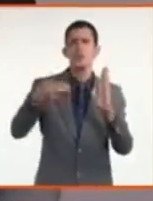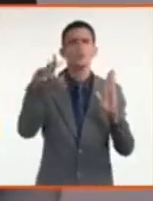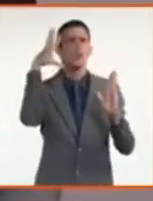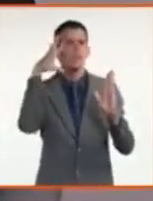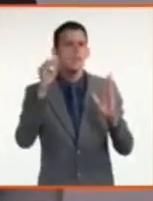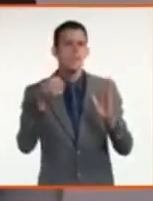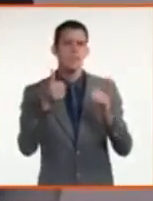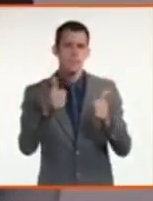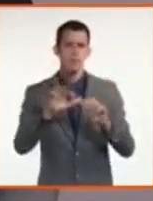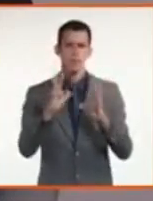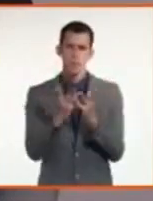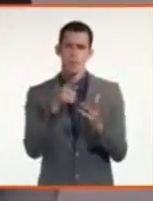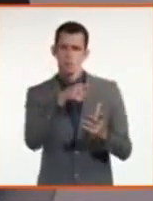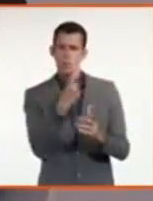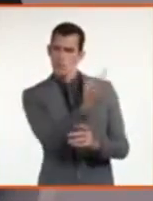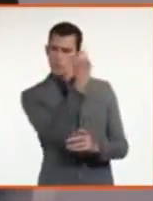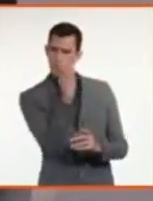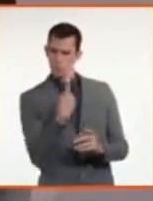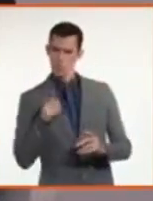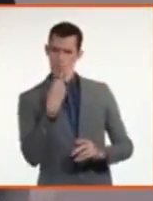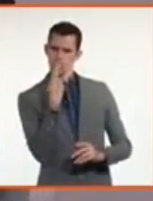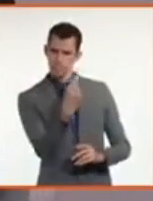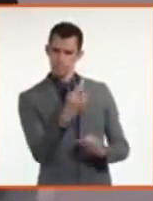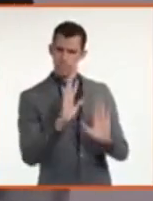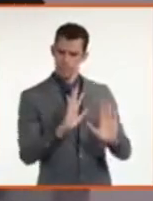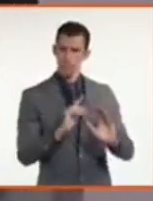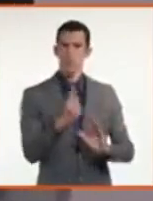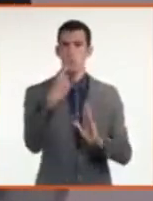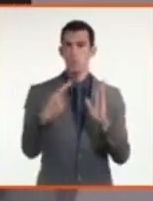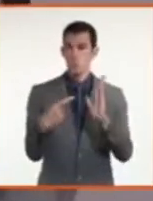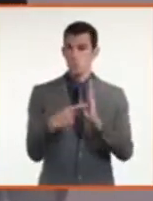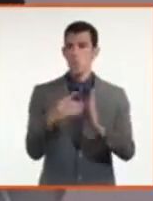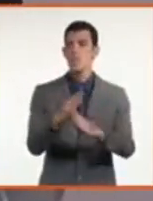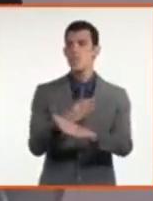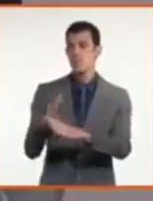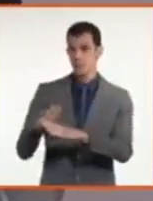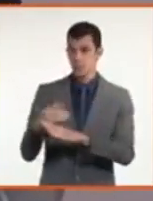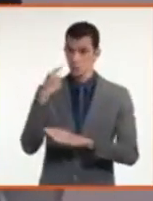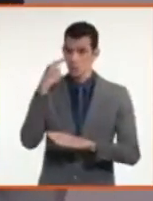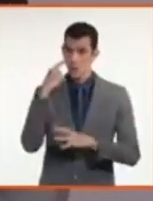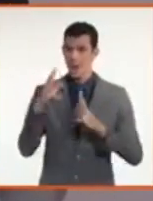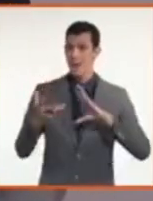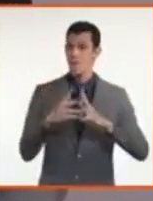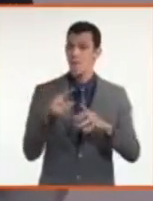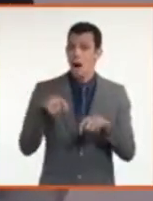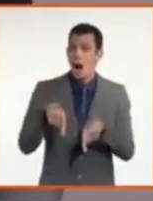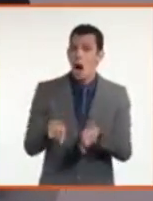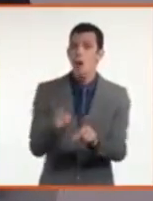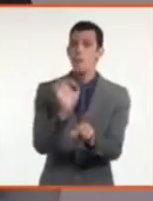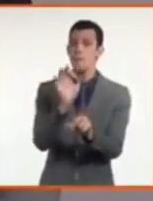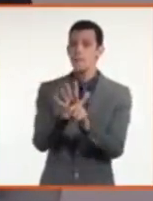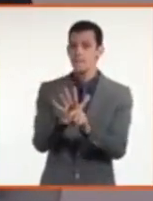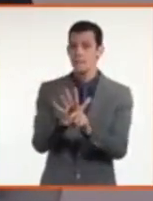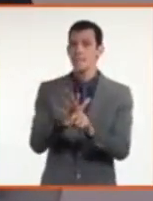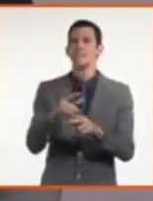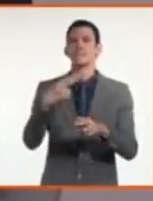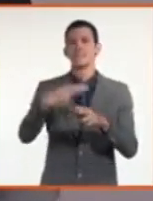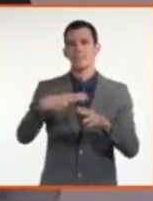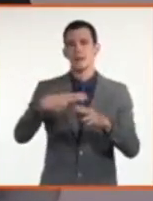una cosa es el mercado cambiario y otra cosa es las tiendas que merece vamos a decir nosotros logramos